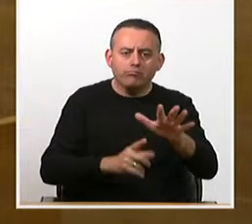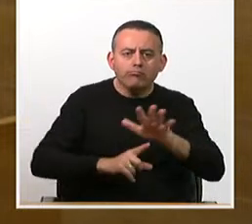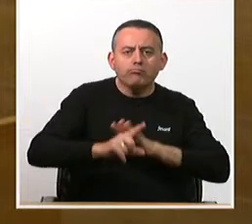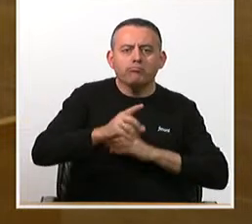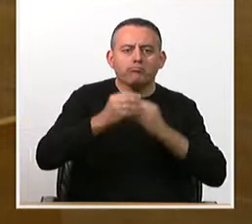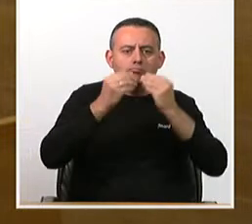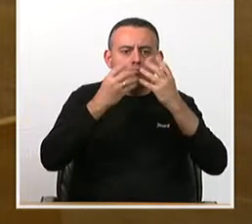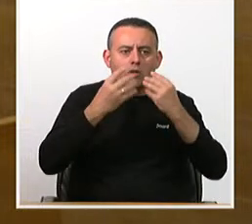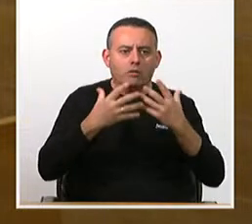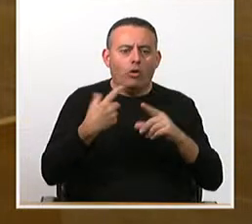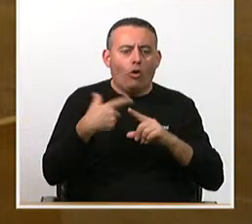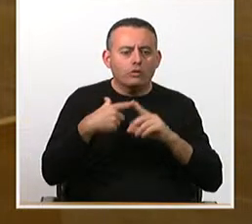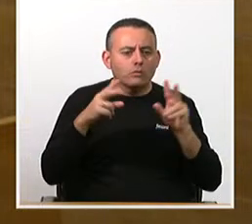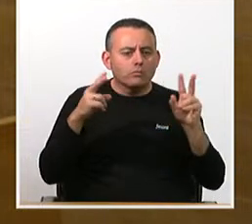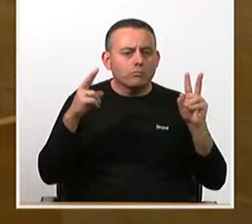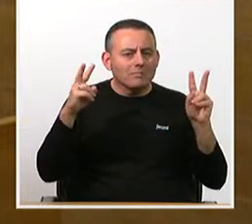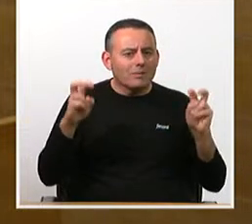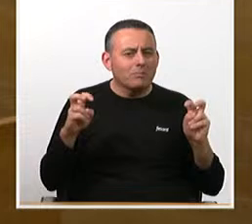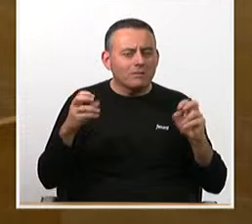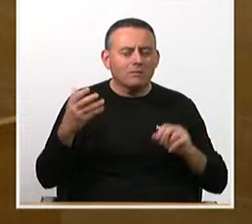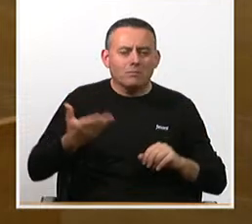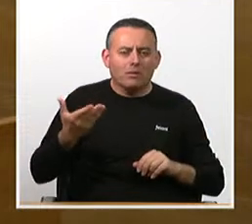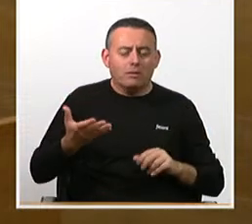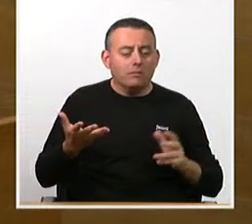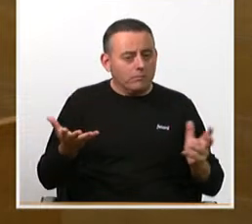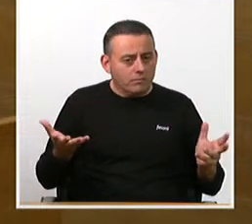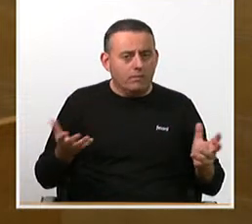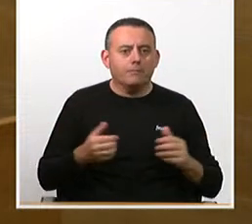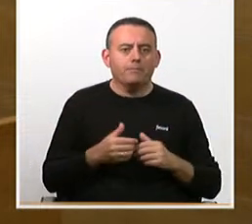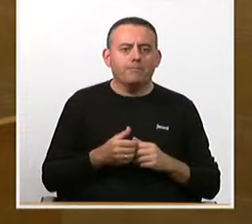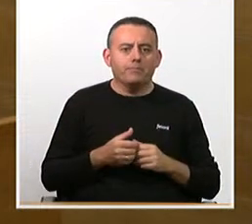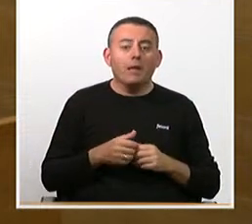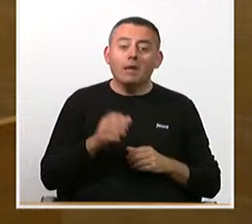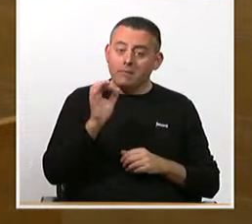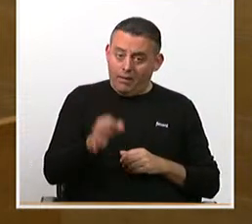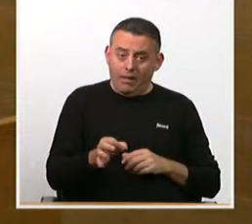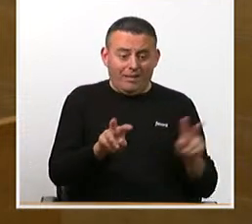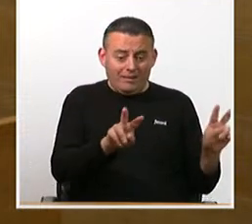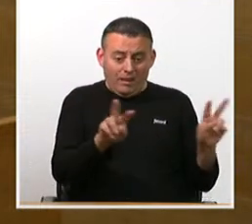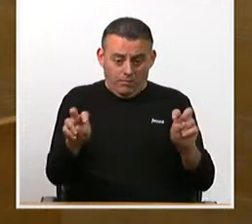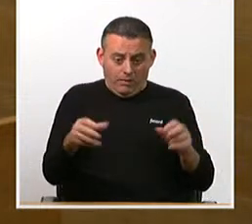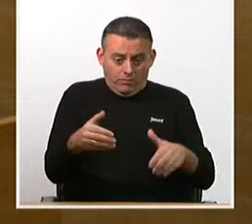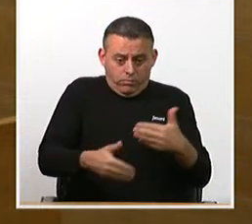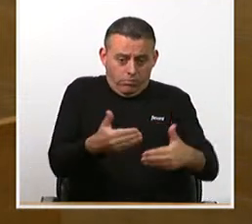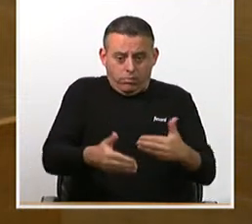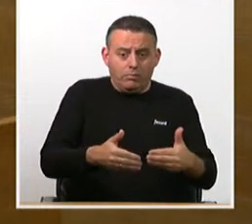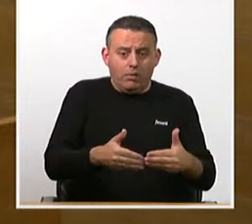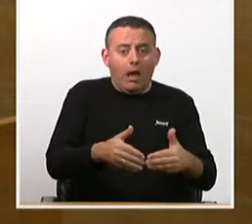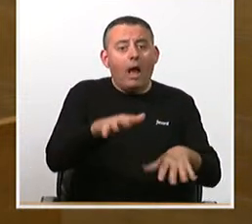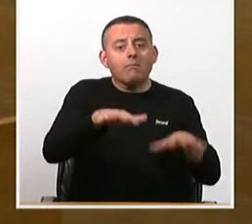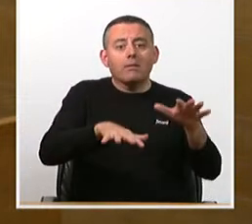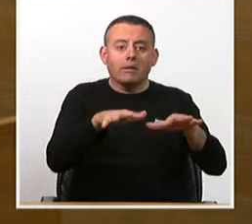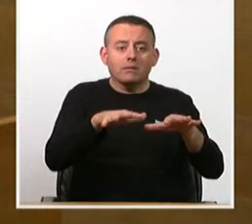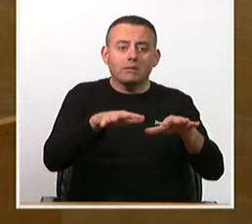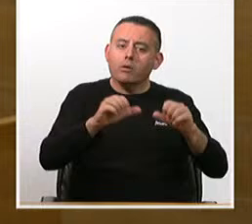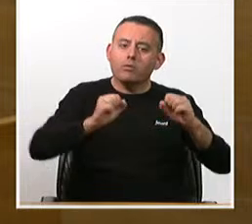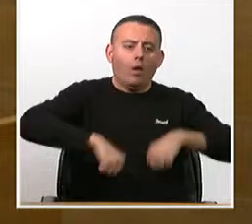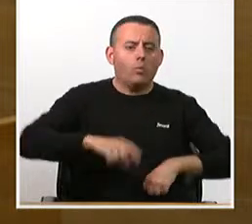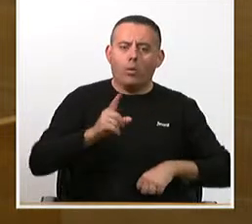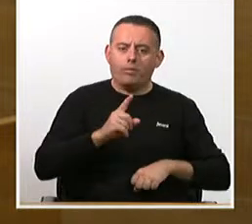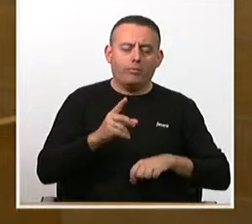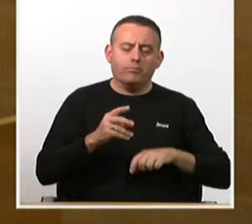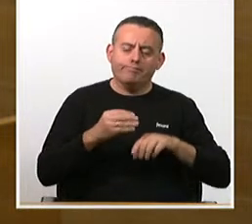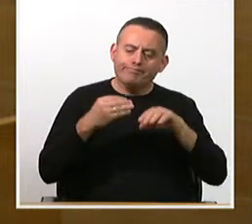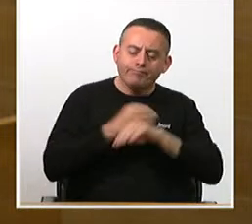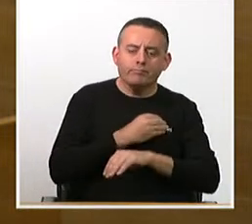de lo que se trata y luego por supuesto que llegaremos a controversias y discrepar deos sobre cómo lo hacemos nosotros Cómo estamos cambiando las cosas cómo